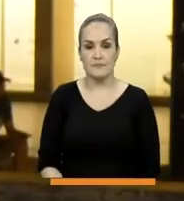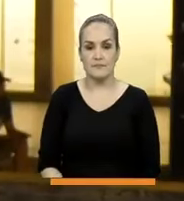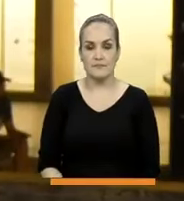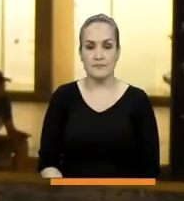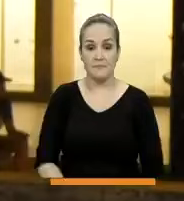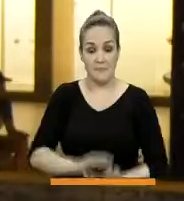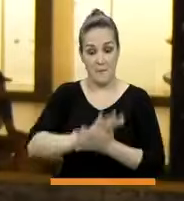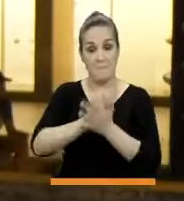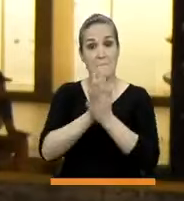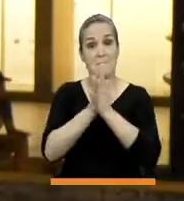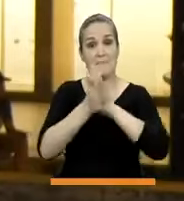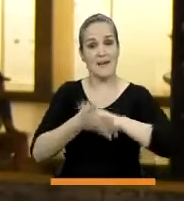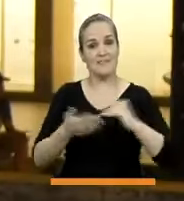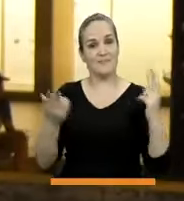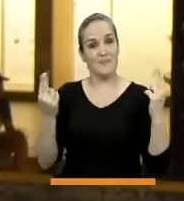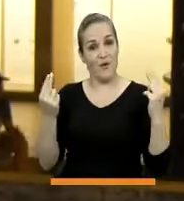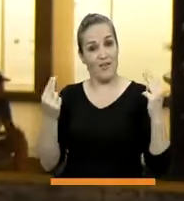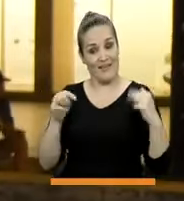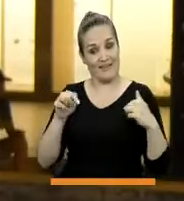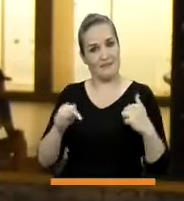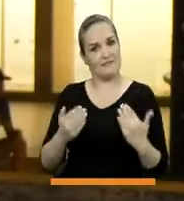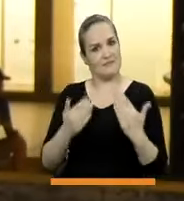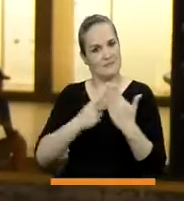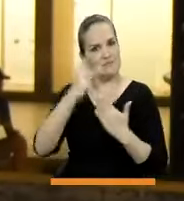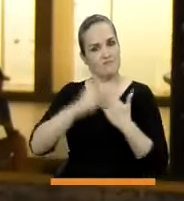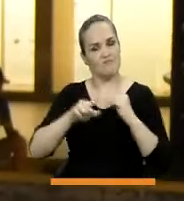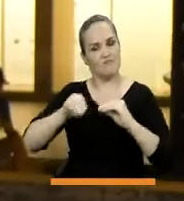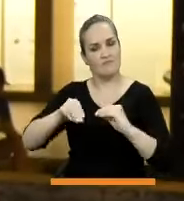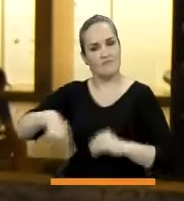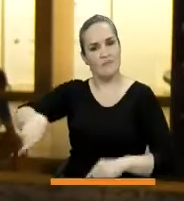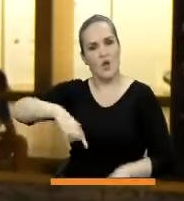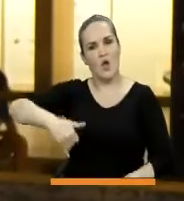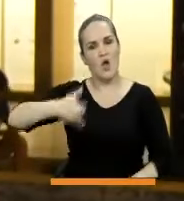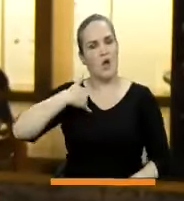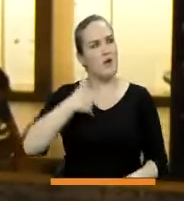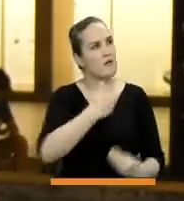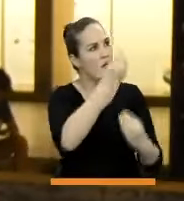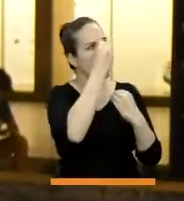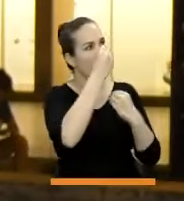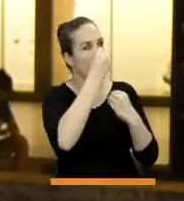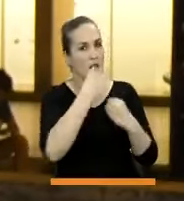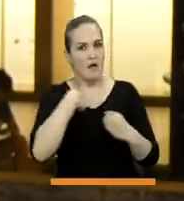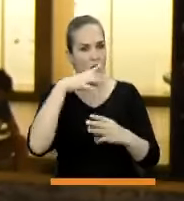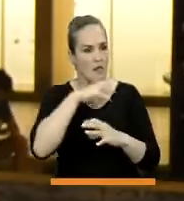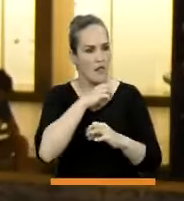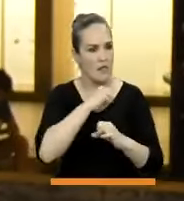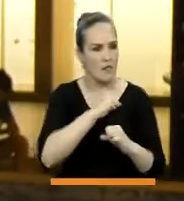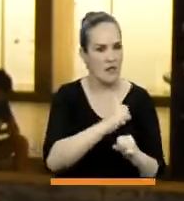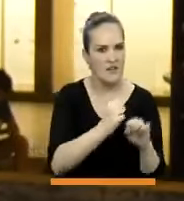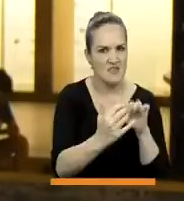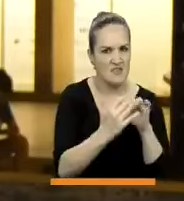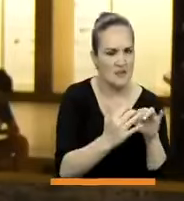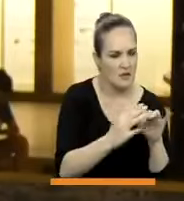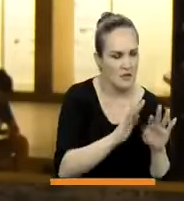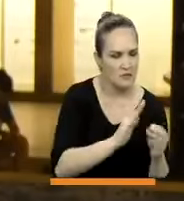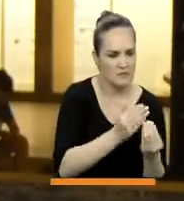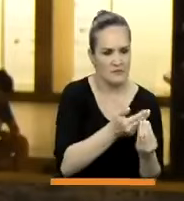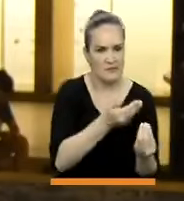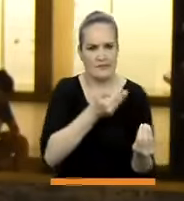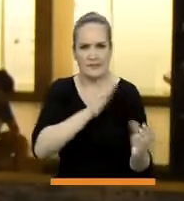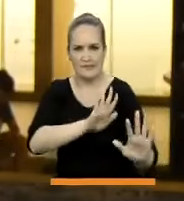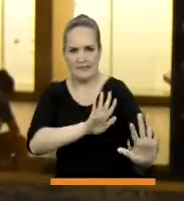La Paz está de moda es un proyecto que ha ayudado a que estos jóvenes se alejen de esas zonas de conflicto, convirtiendo sus